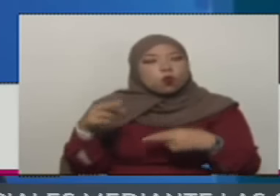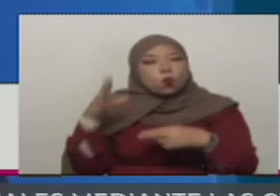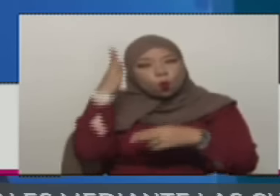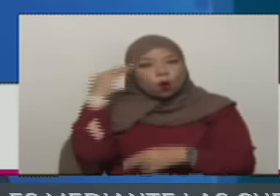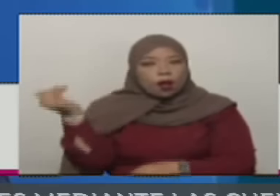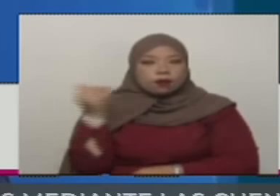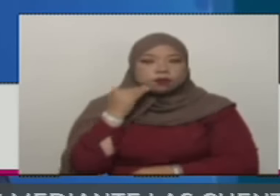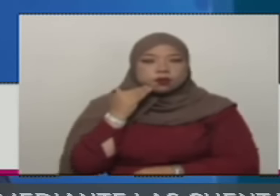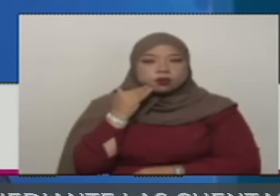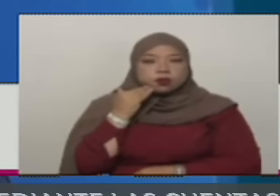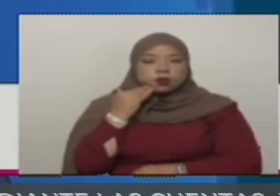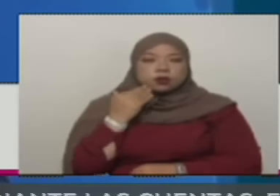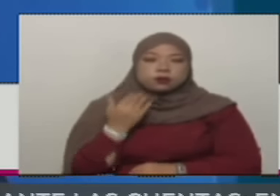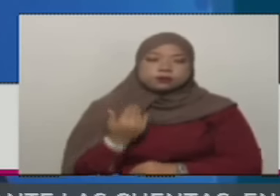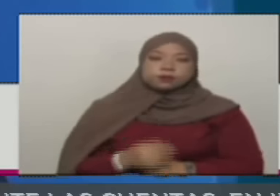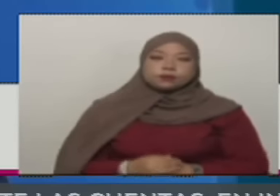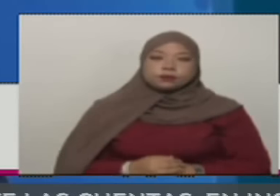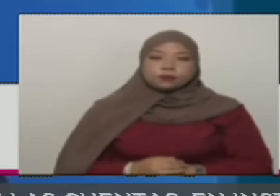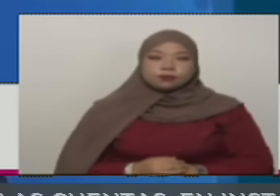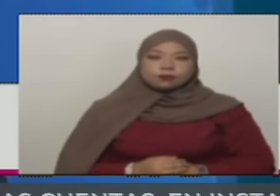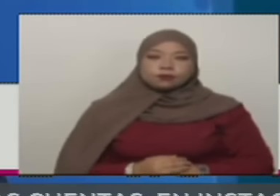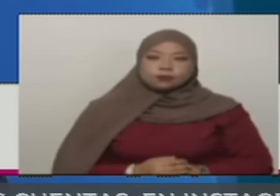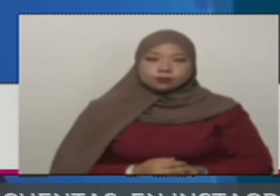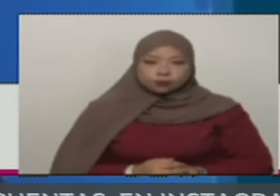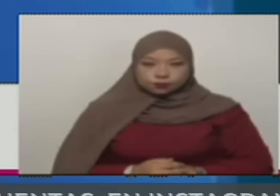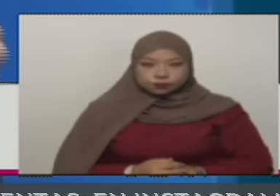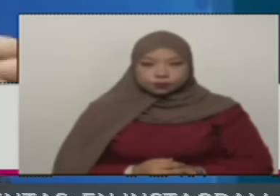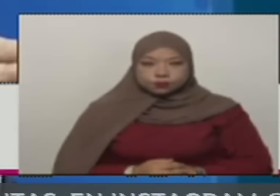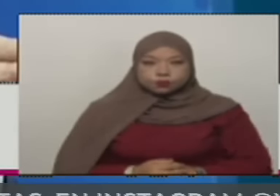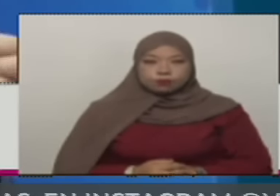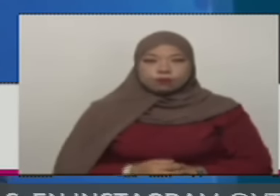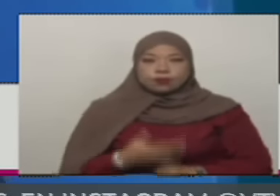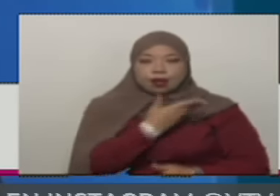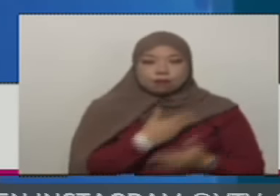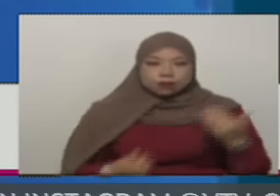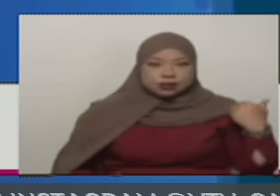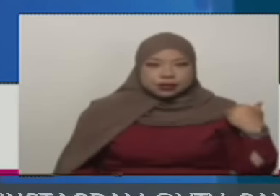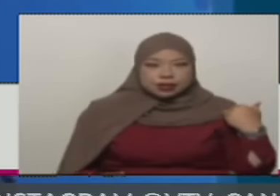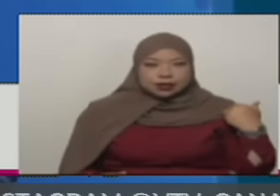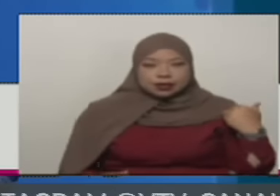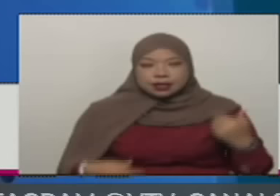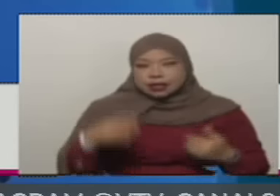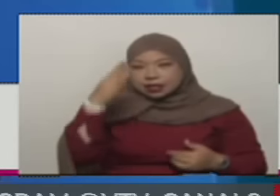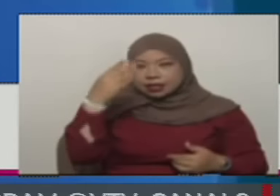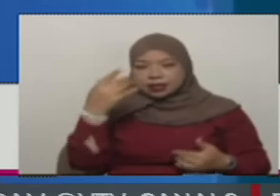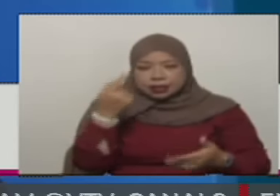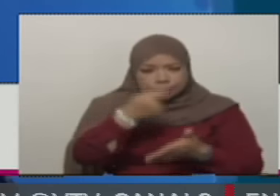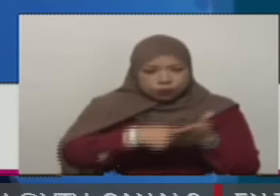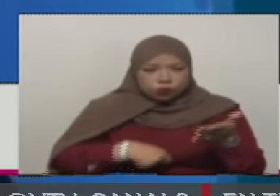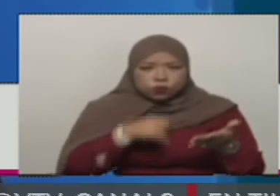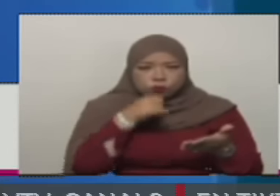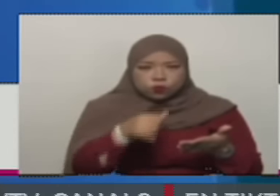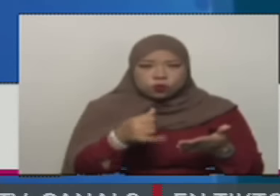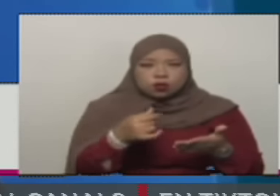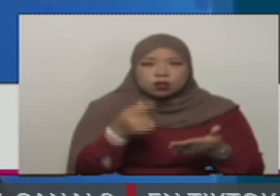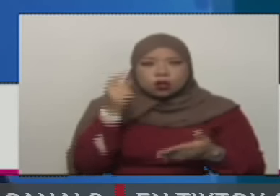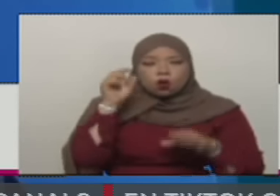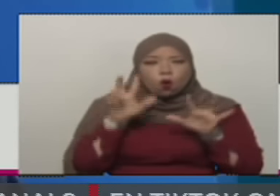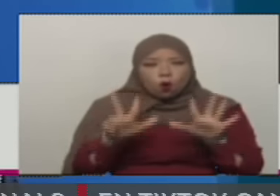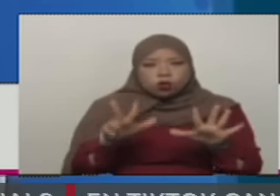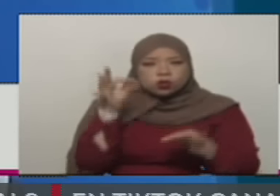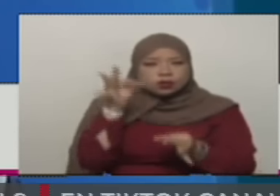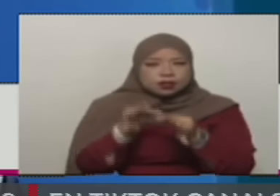Bajos, mi cuna, a su presidente, fechada ayer 8 de